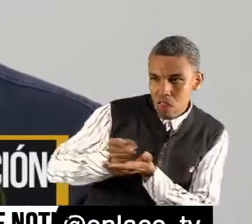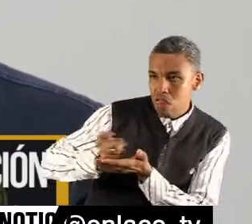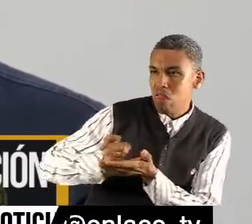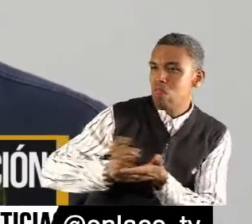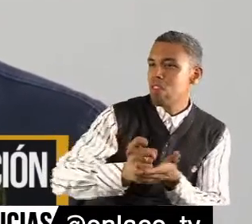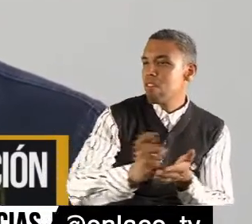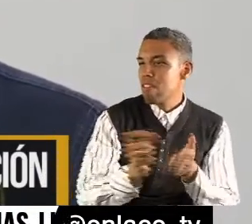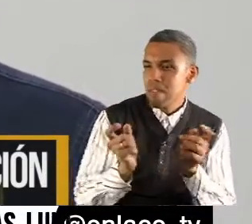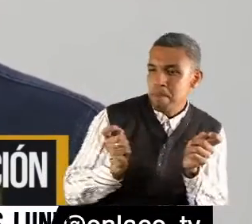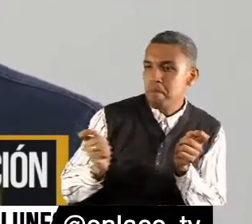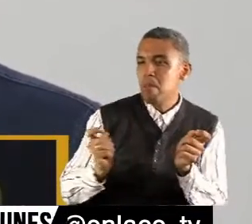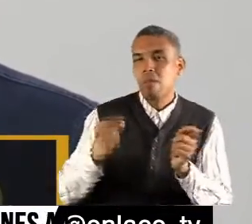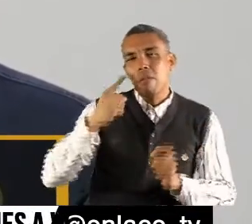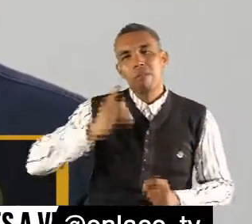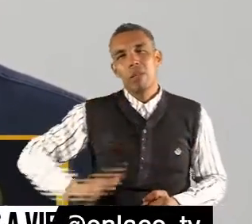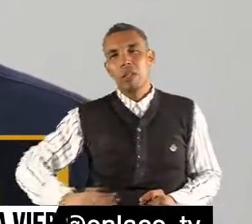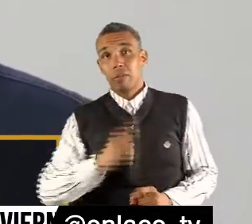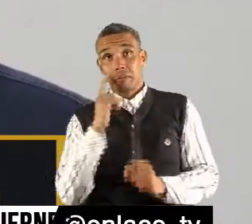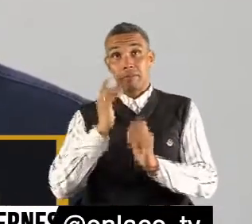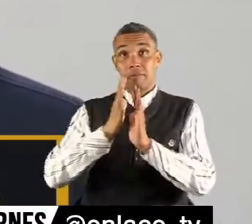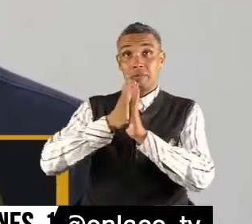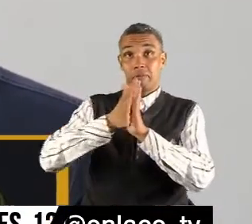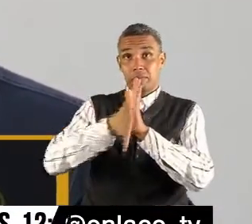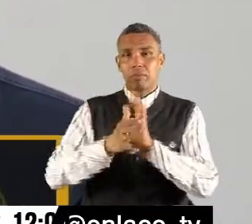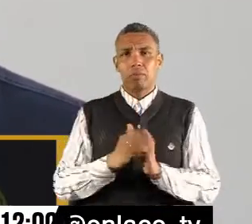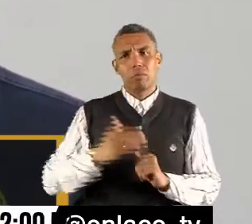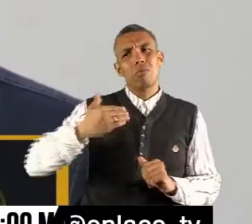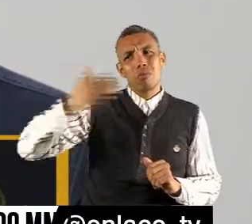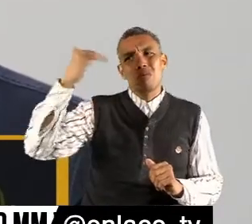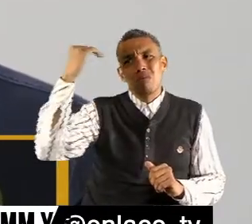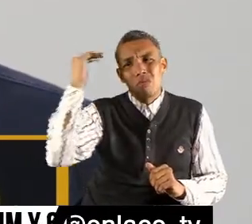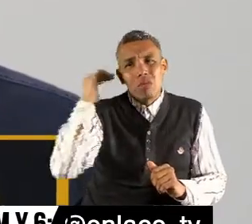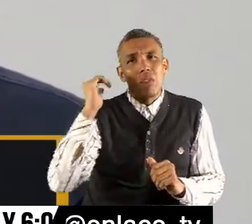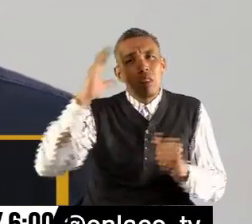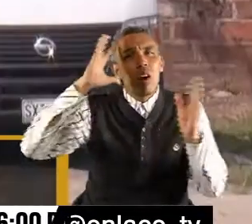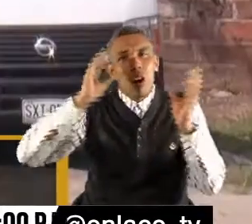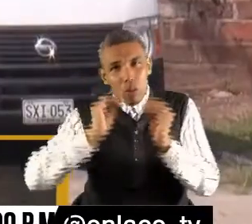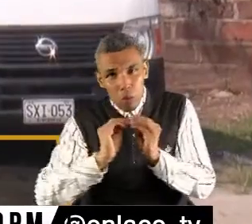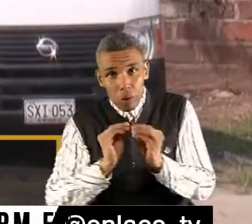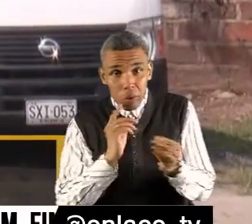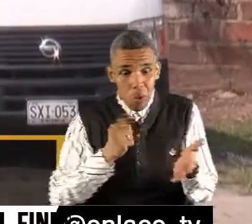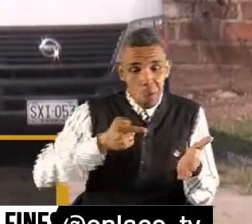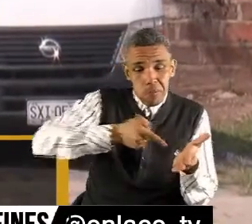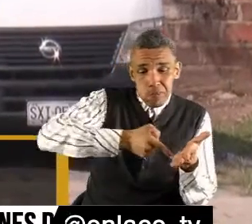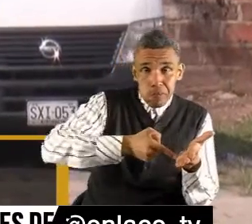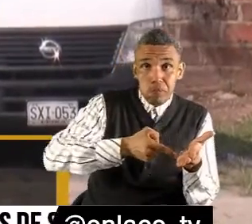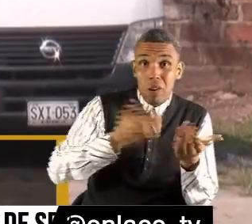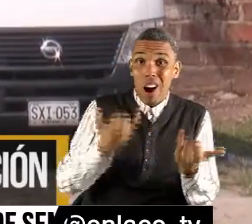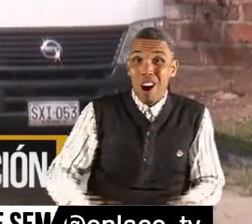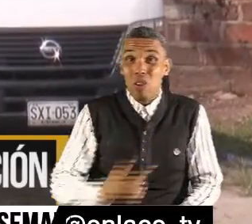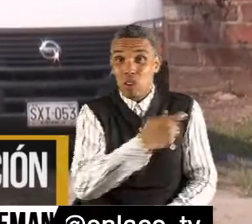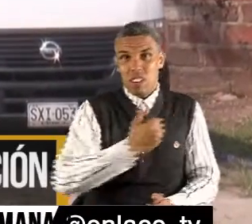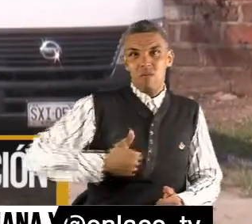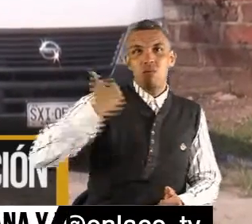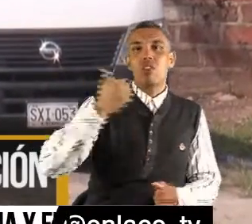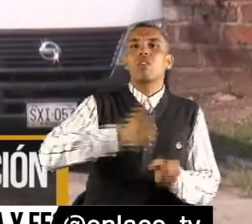Ecopetrol donde nos cambiaba las reglas del juego, que hubo una precalificación y solicitaba que las empresas